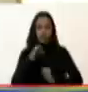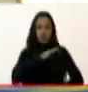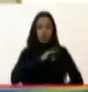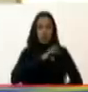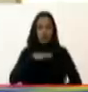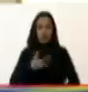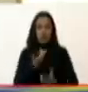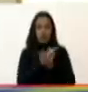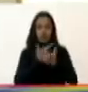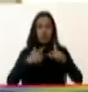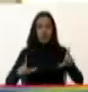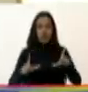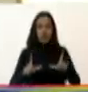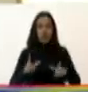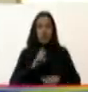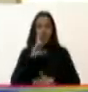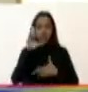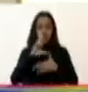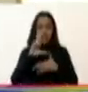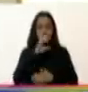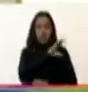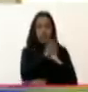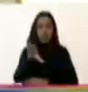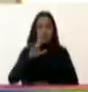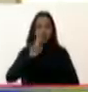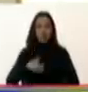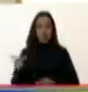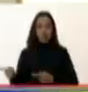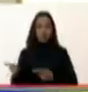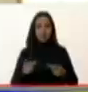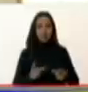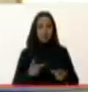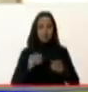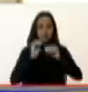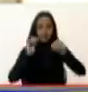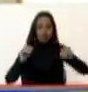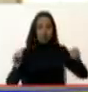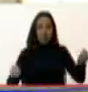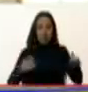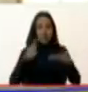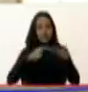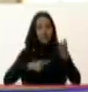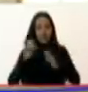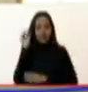América Latina y el Caribe y convocar los congresos sectoriales.